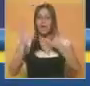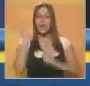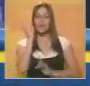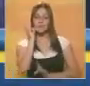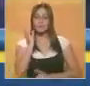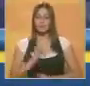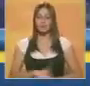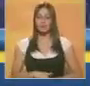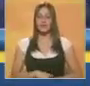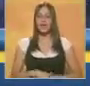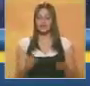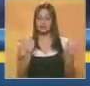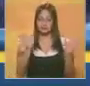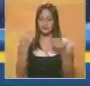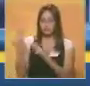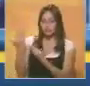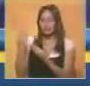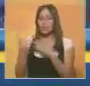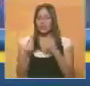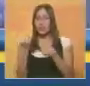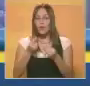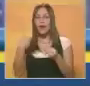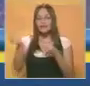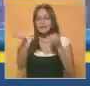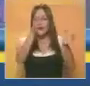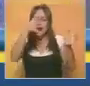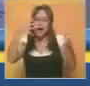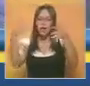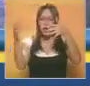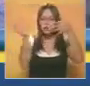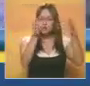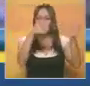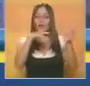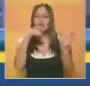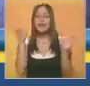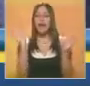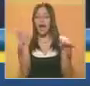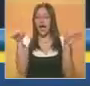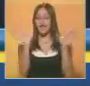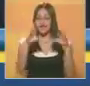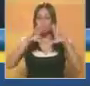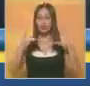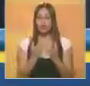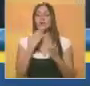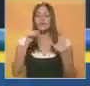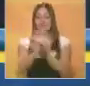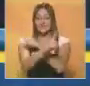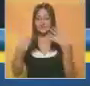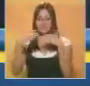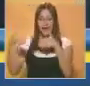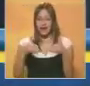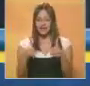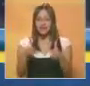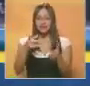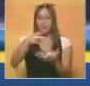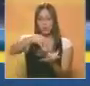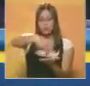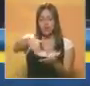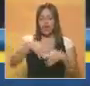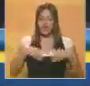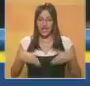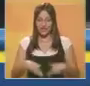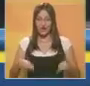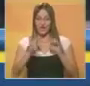concursantes. Los trajes fueron inspirados en el elemento aire bajo la temática Aves del Mundo. El próximo 16 de marzo será el gran desfile en traje de baño